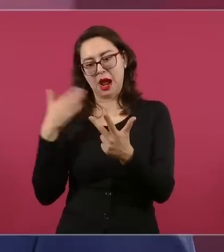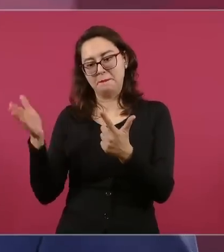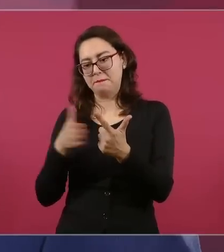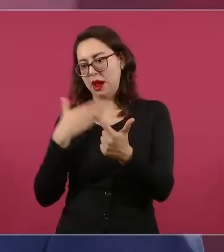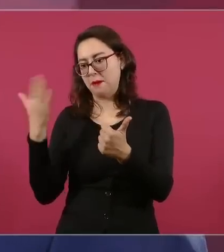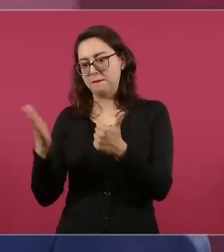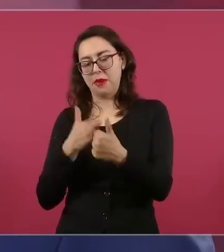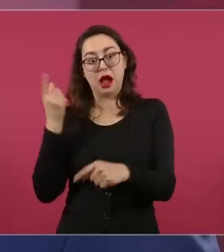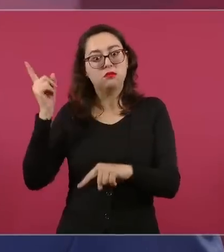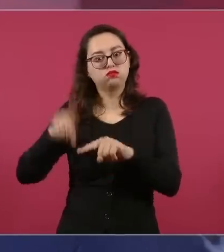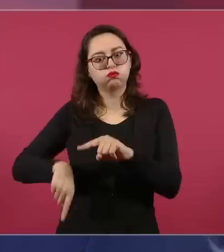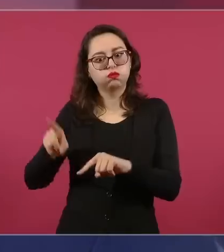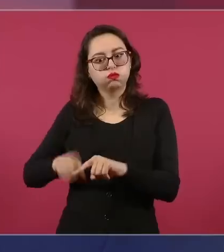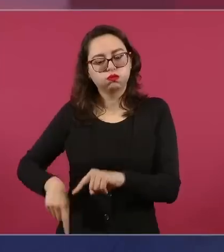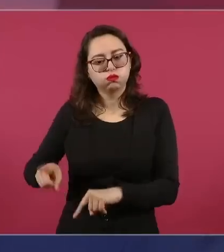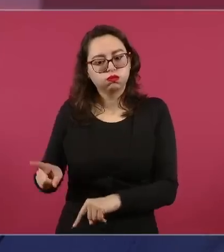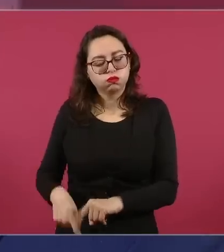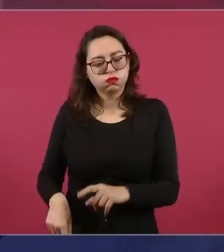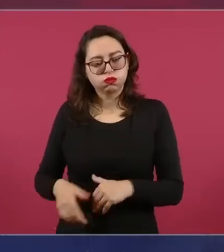laborales,